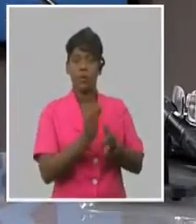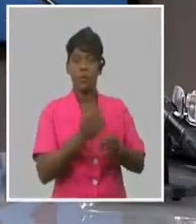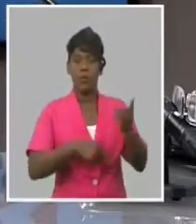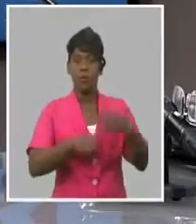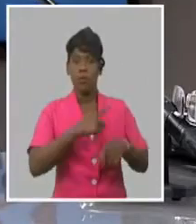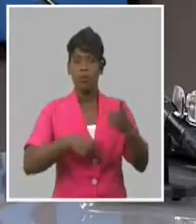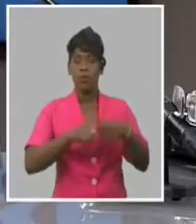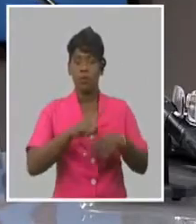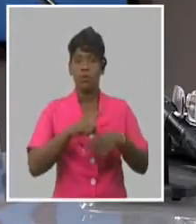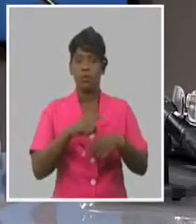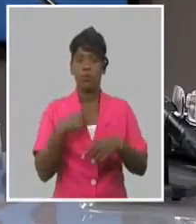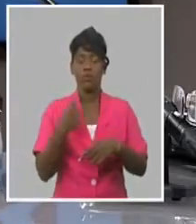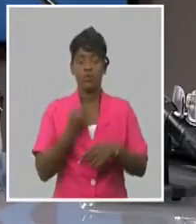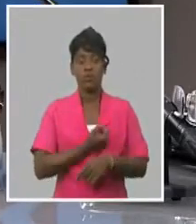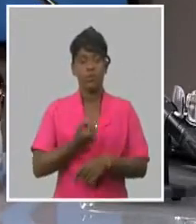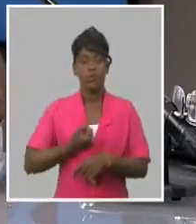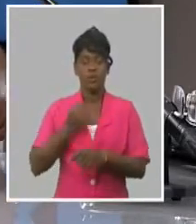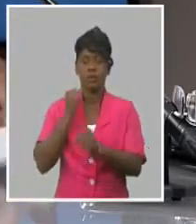esfuerzos